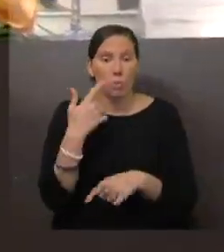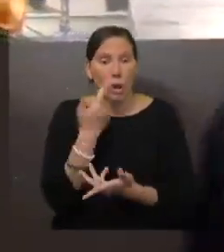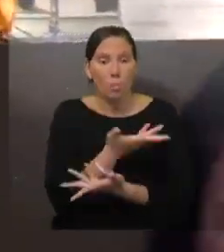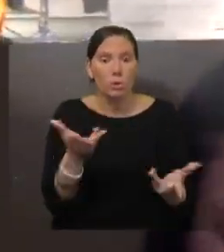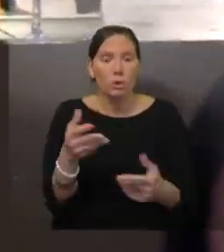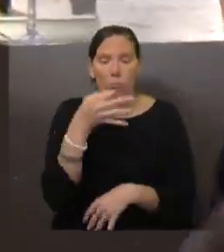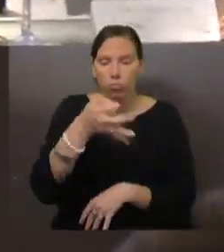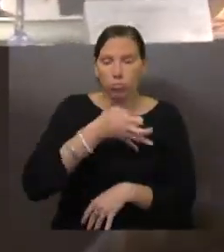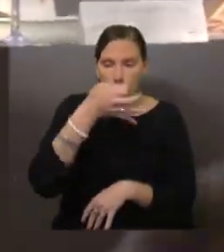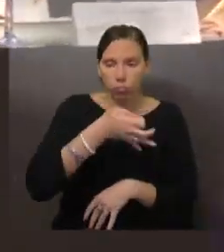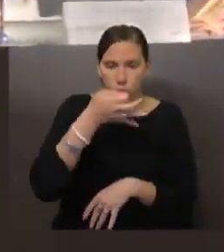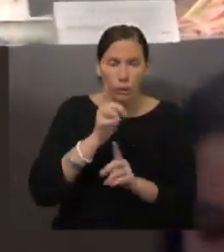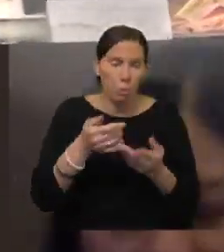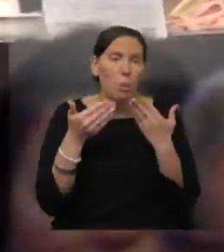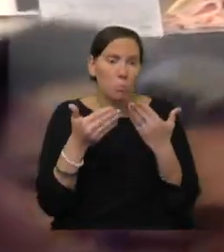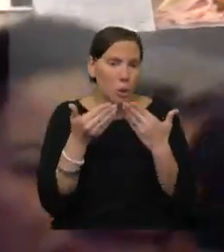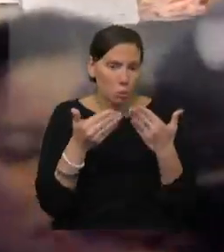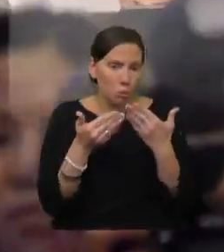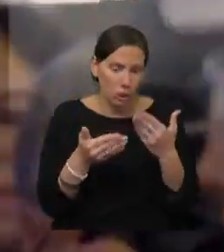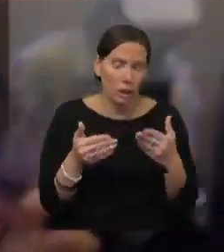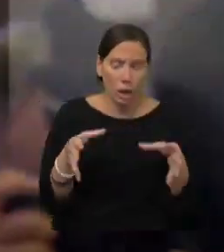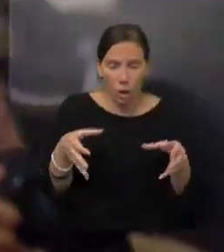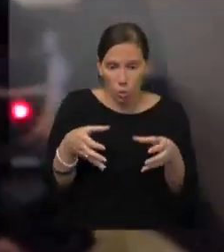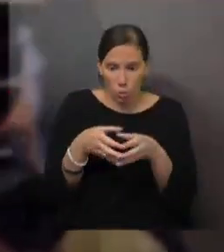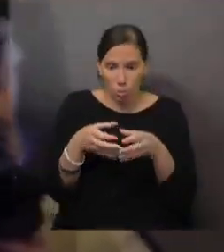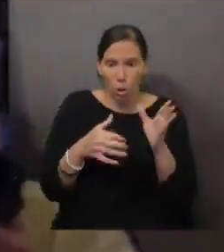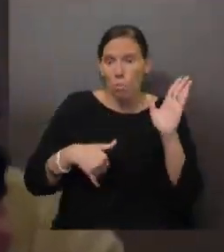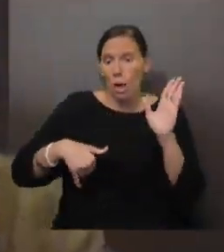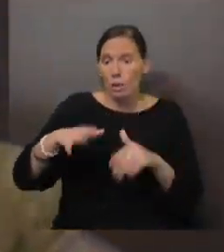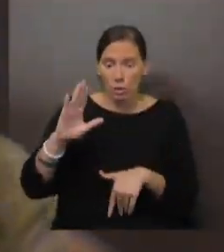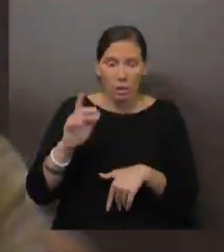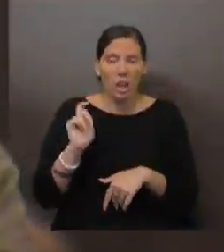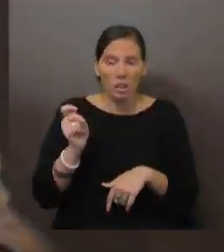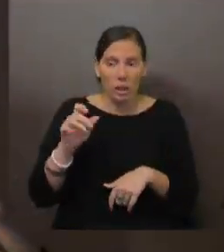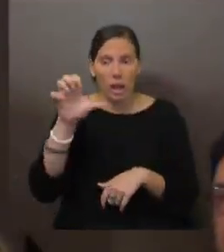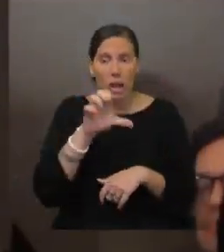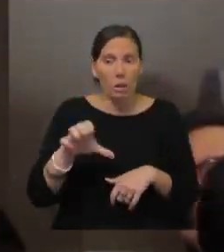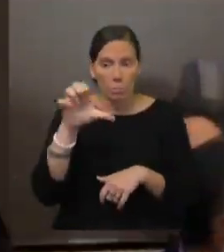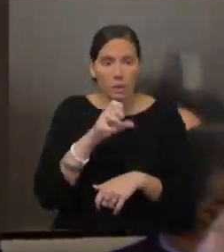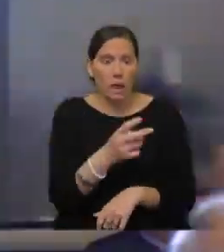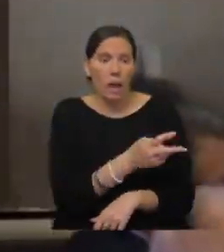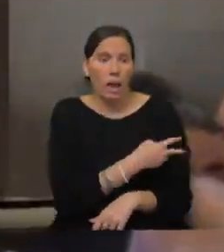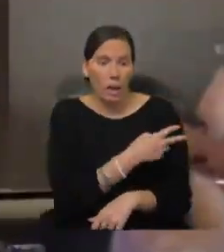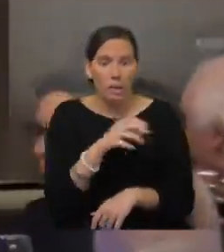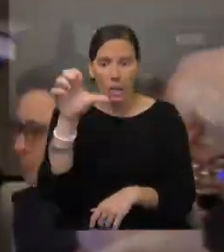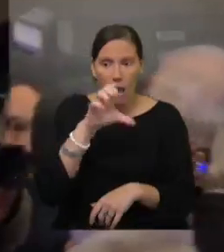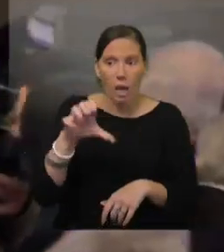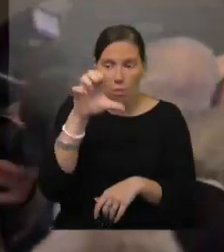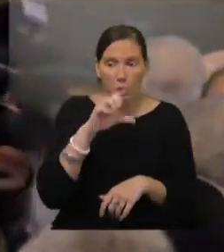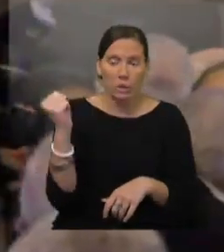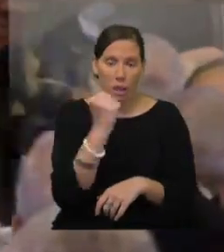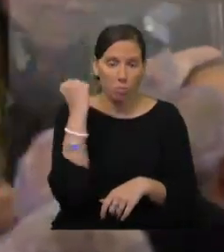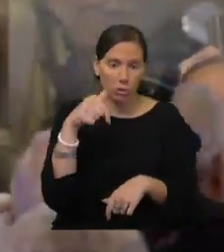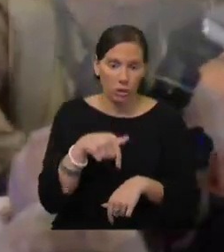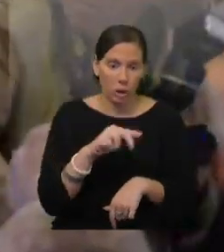recibirá preguntas de parte del público que como decíamos mayormente está integrado por empresarios y gerentes de empresas importantes radicadas aquí